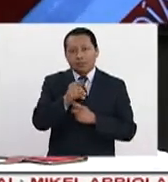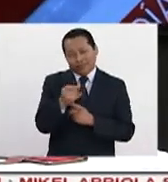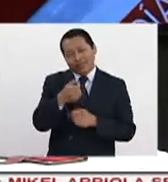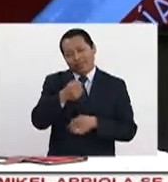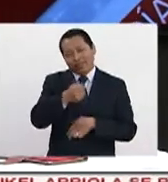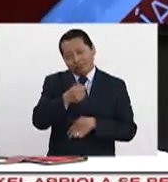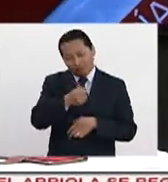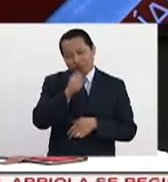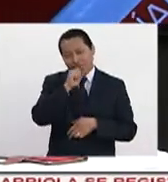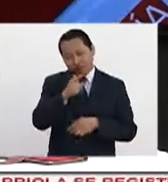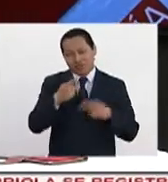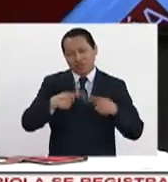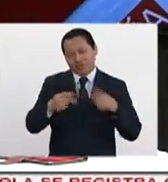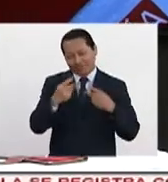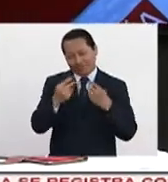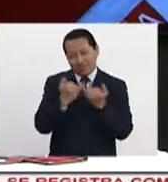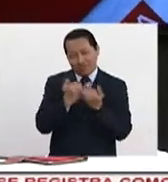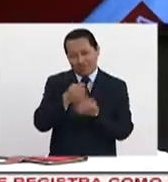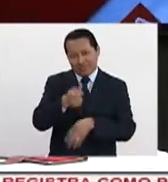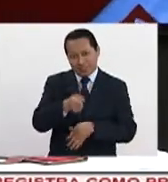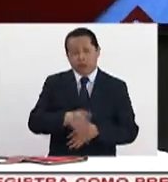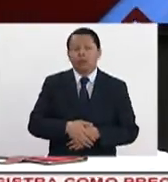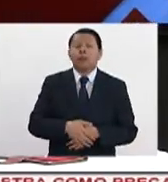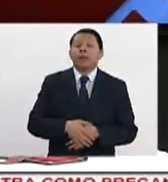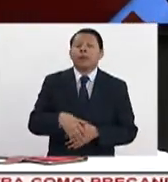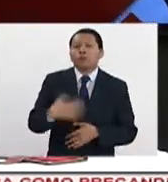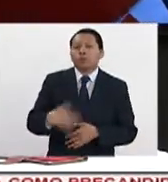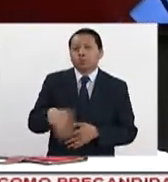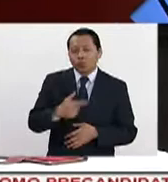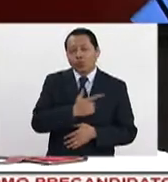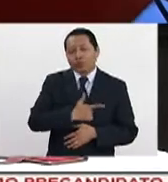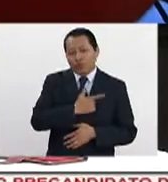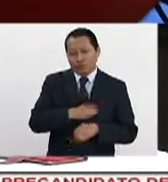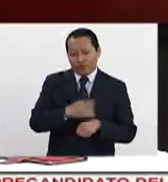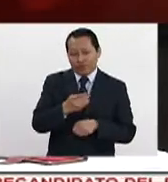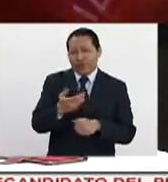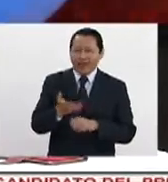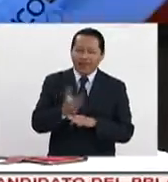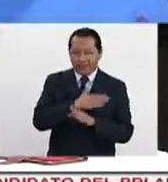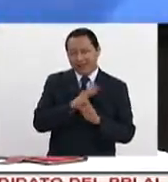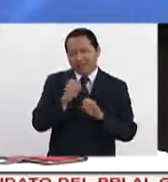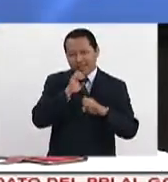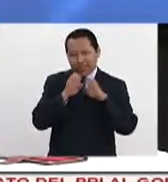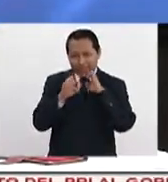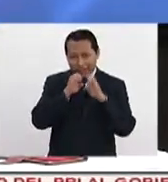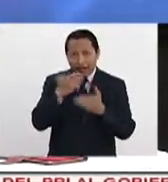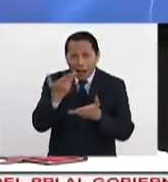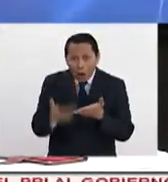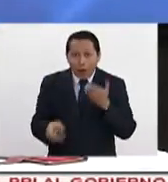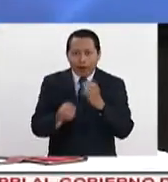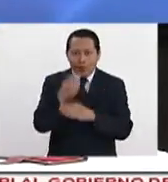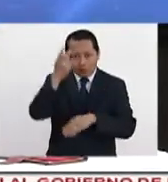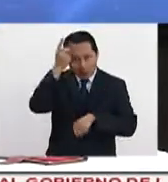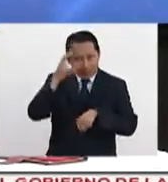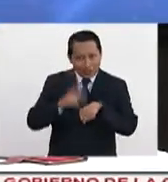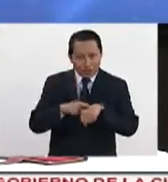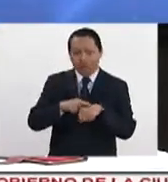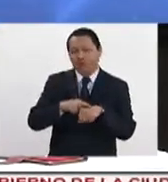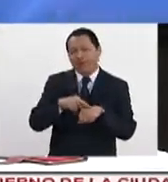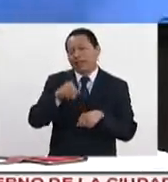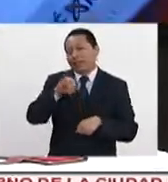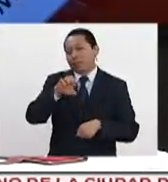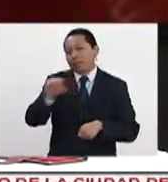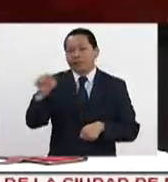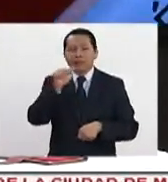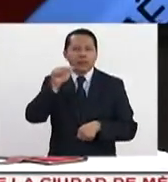Y nos da mucho gusto porque te hemos entrevistado en otras ocasiones y ya como director del IMSS, que además, como ayer decía el